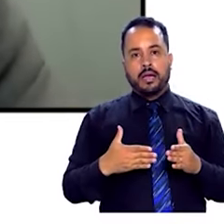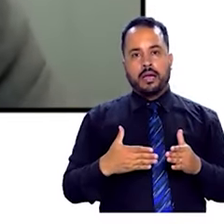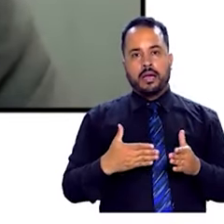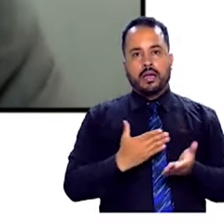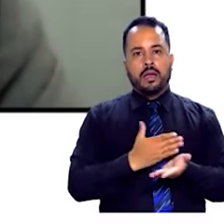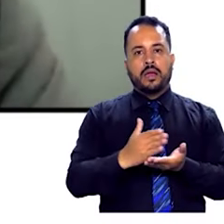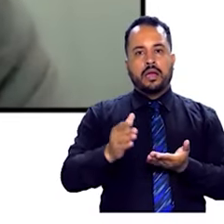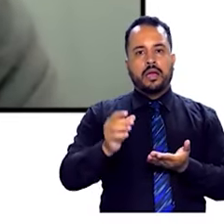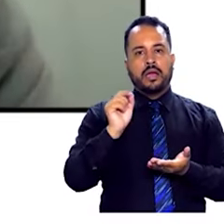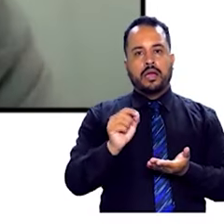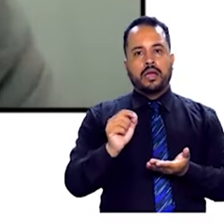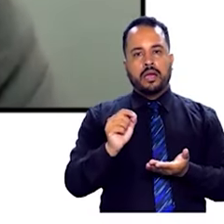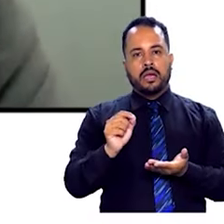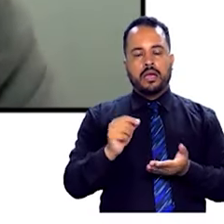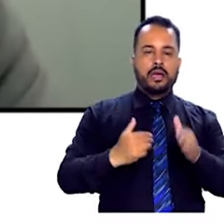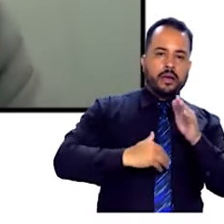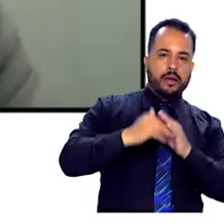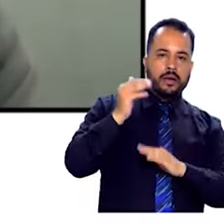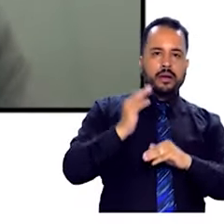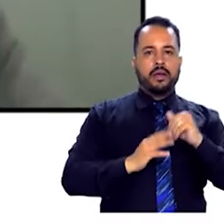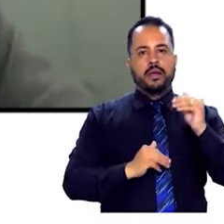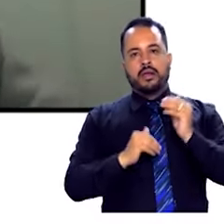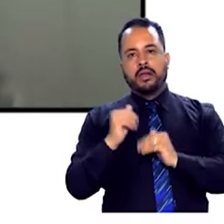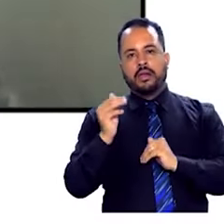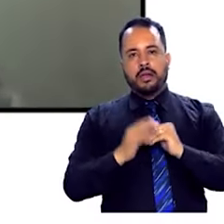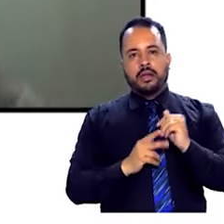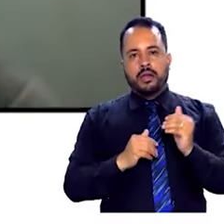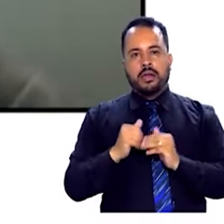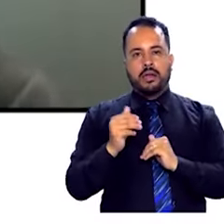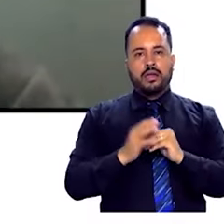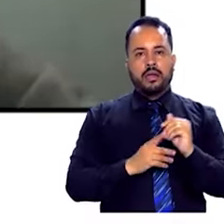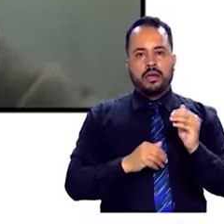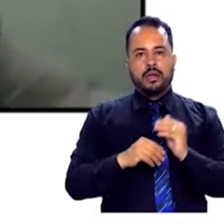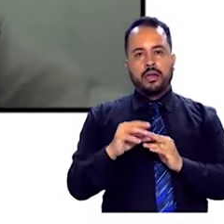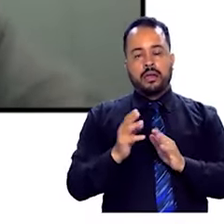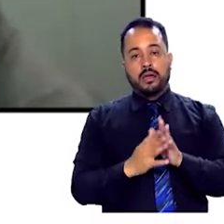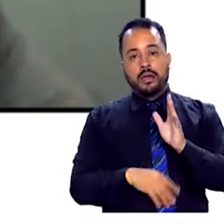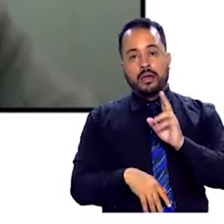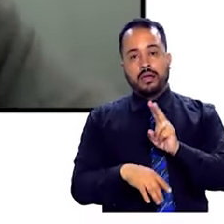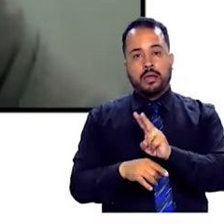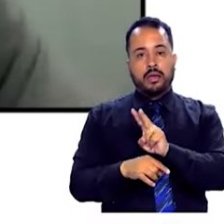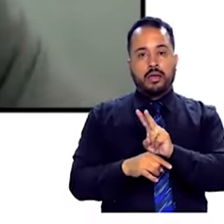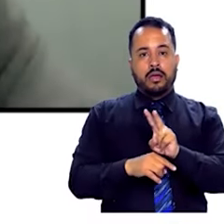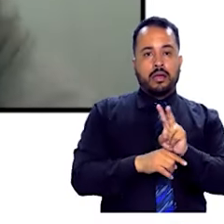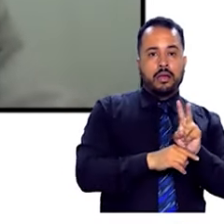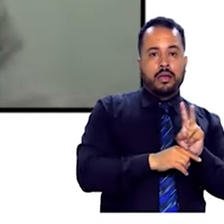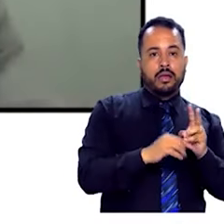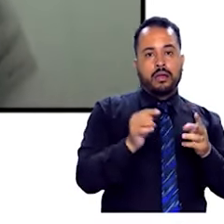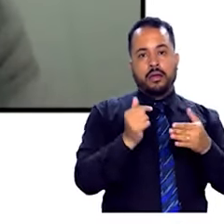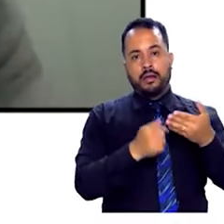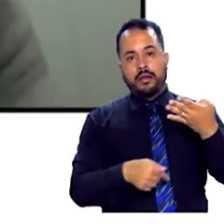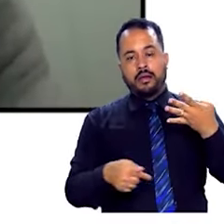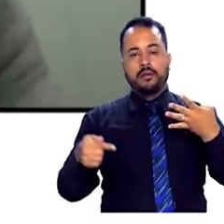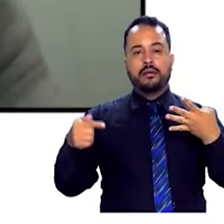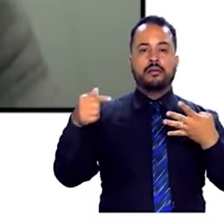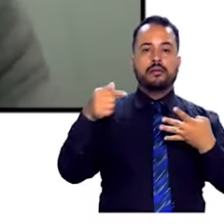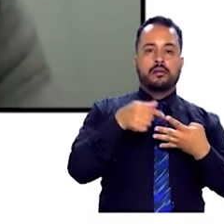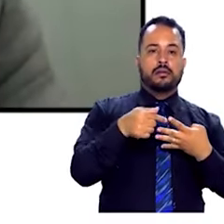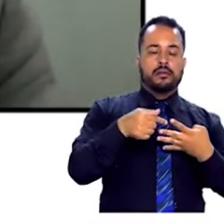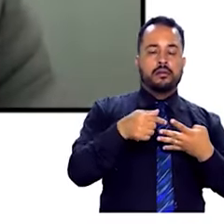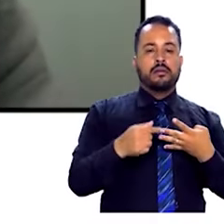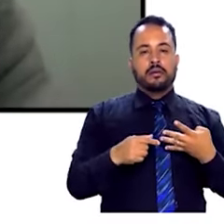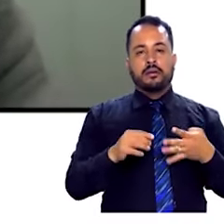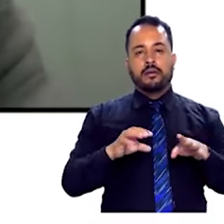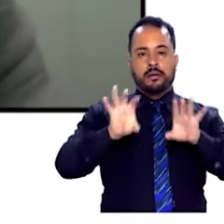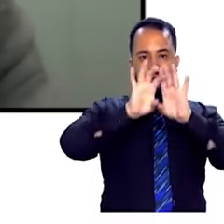Deisi en útima instancia tambén la corte Suprema utiliza